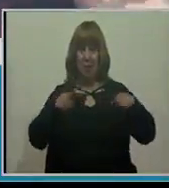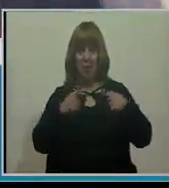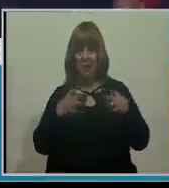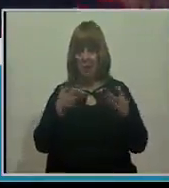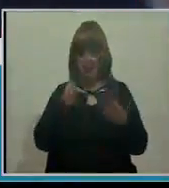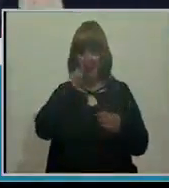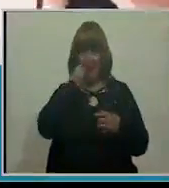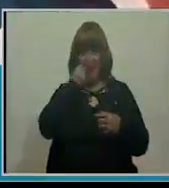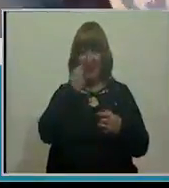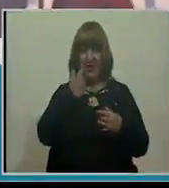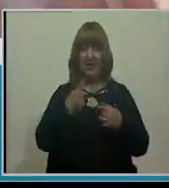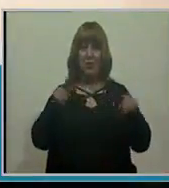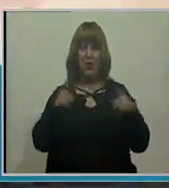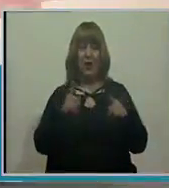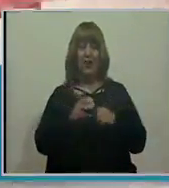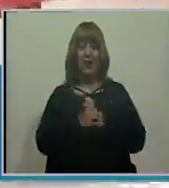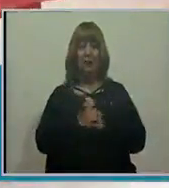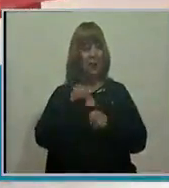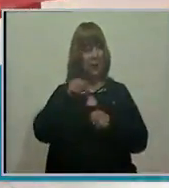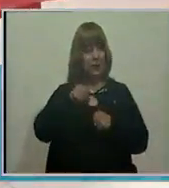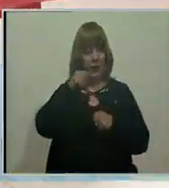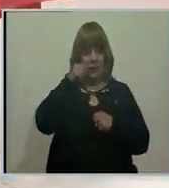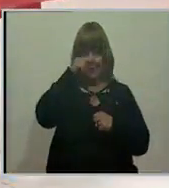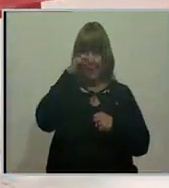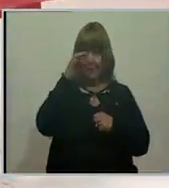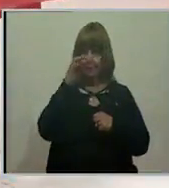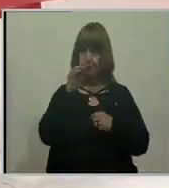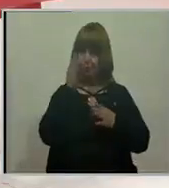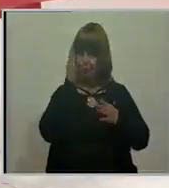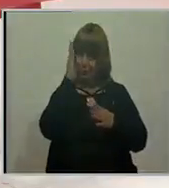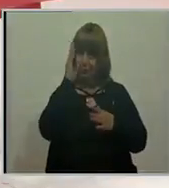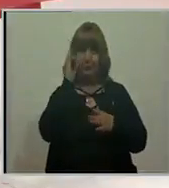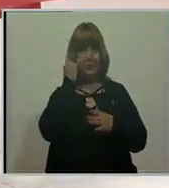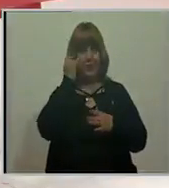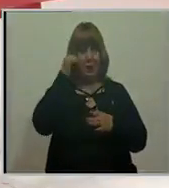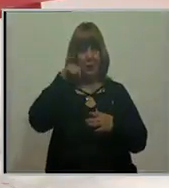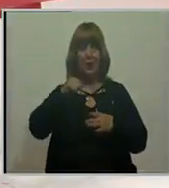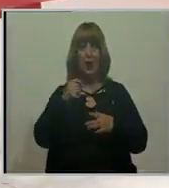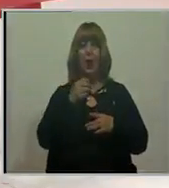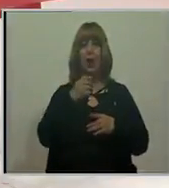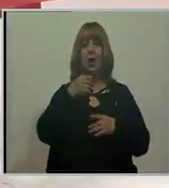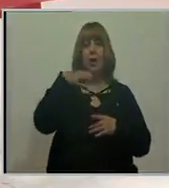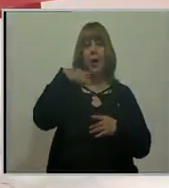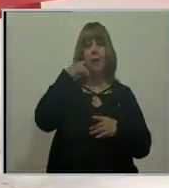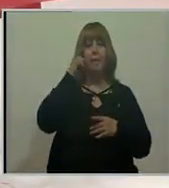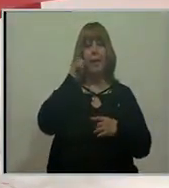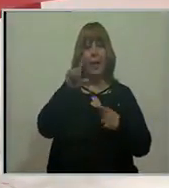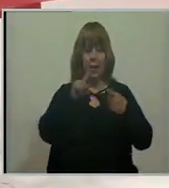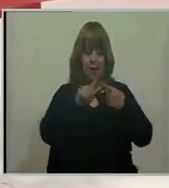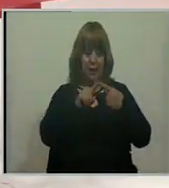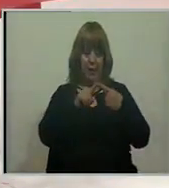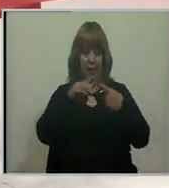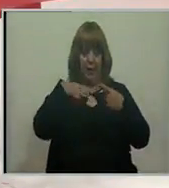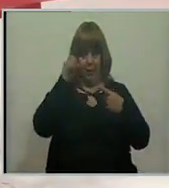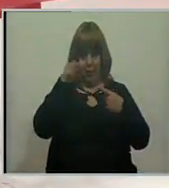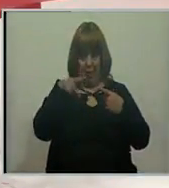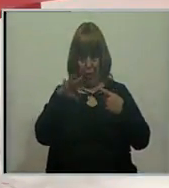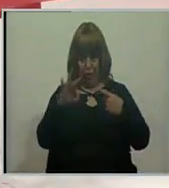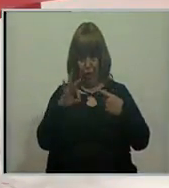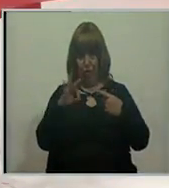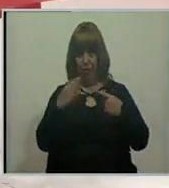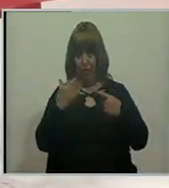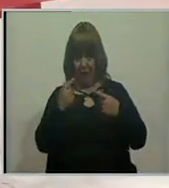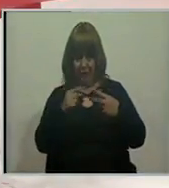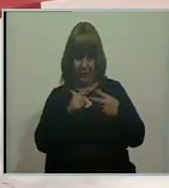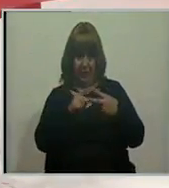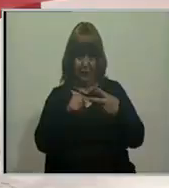7:00 a.m. en la República Argentina. Están esperándonos Miguel Pelaritay y Pedro Massa. Decíamos que en la página oficial de la AFA todavía está estas